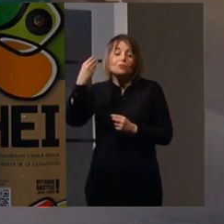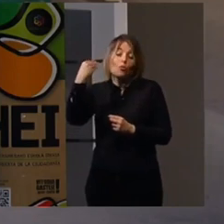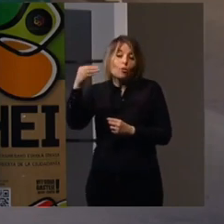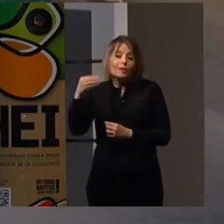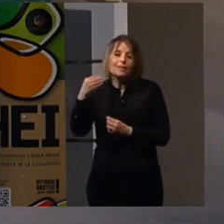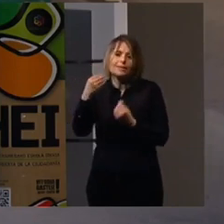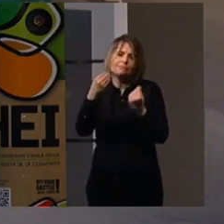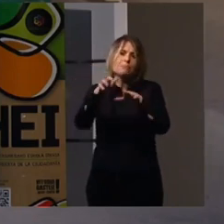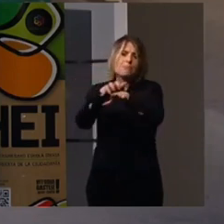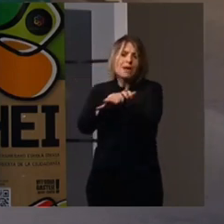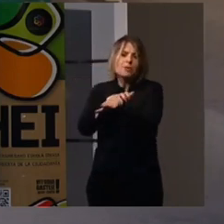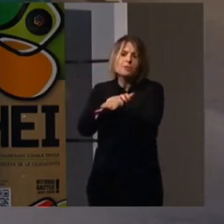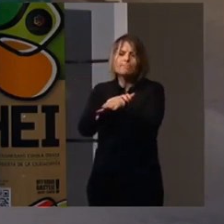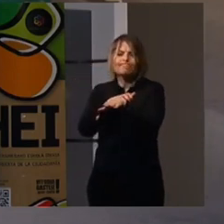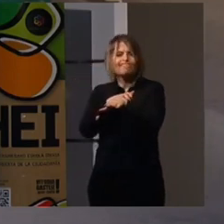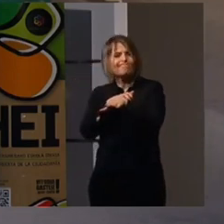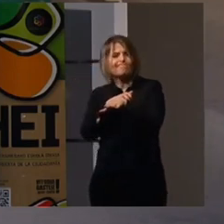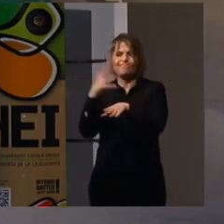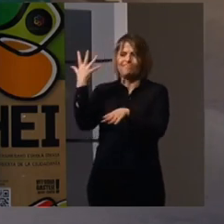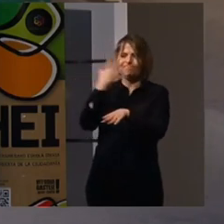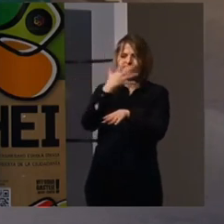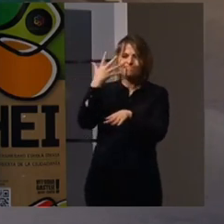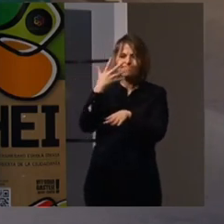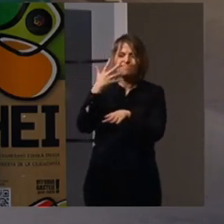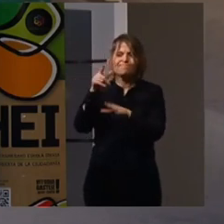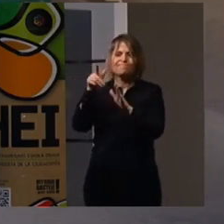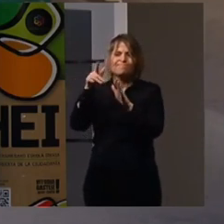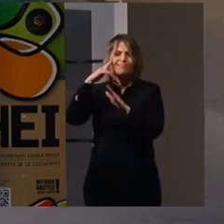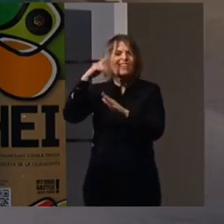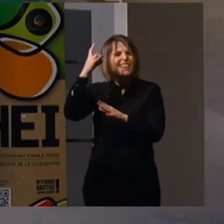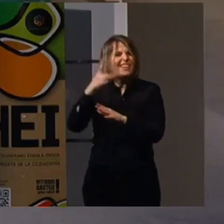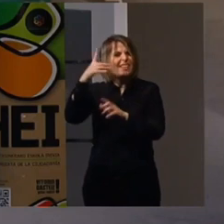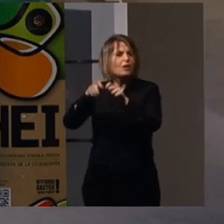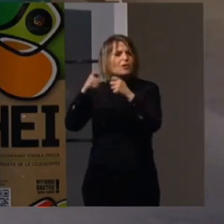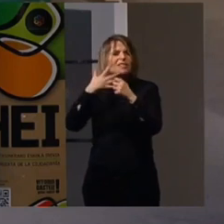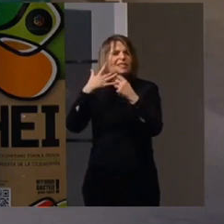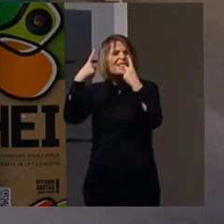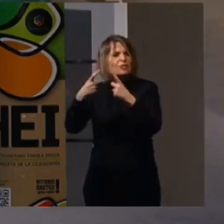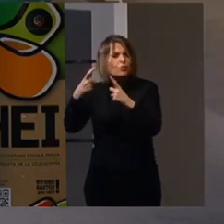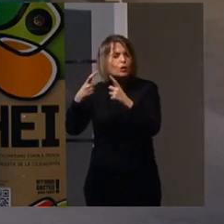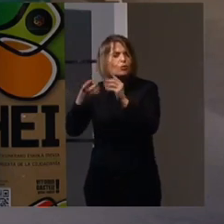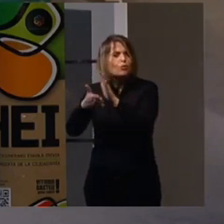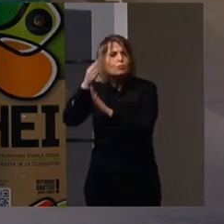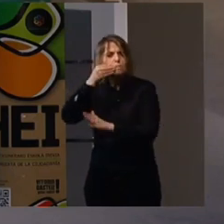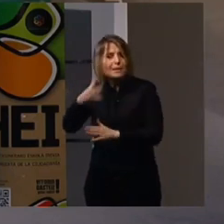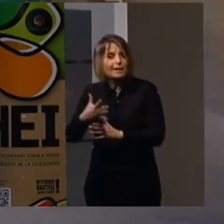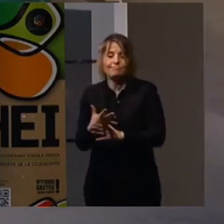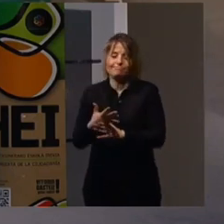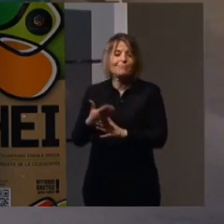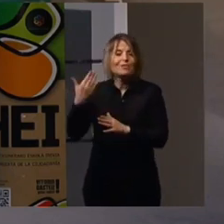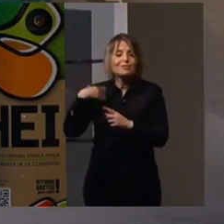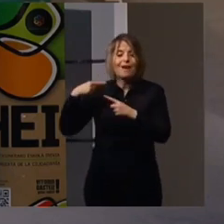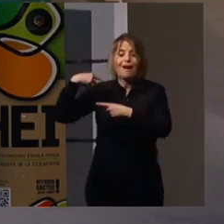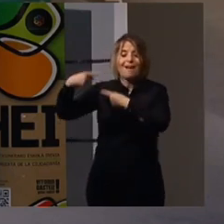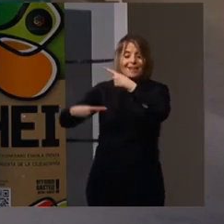parte de la juventud lo que cuestiona es este principio meritocrático, esta idea de si te esfuerzas mucho te va a ir muy bien, porque ya hay